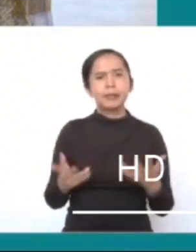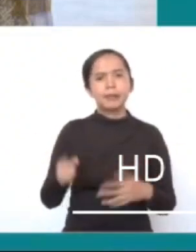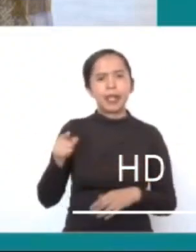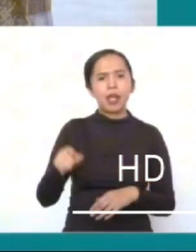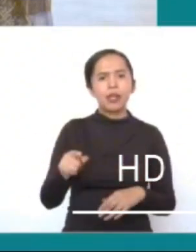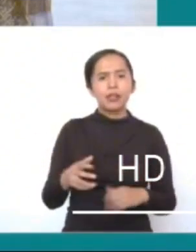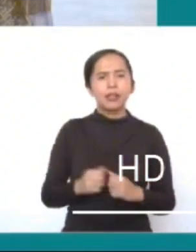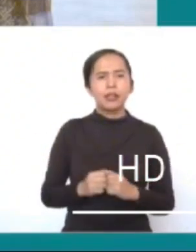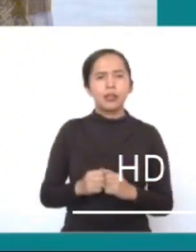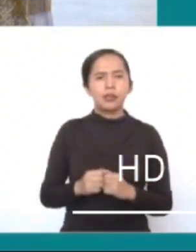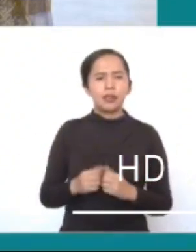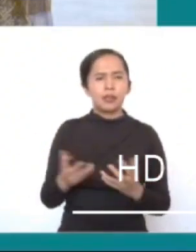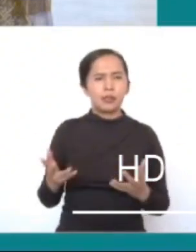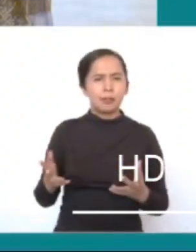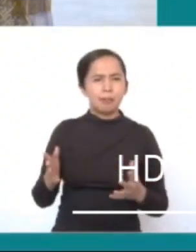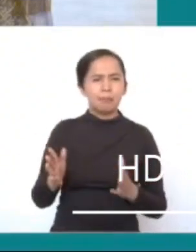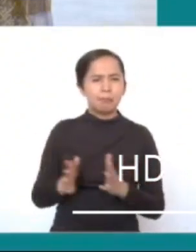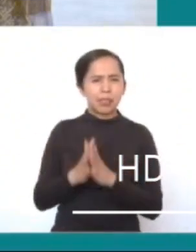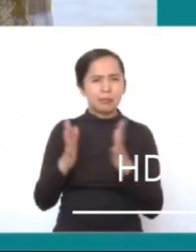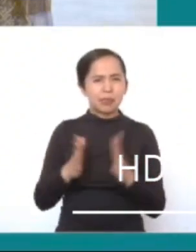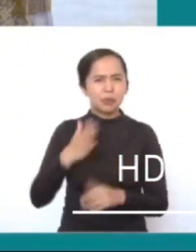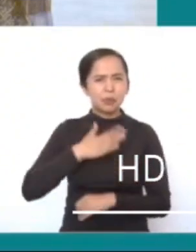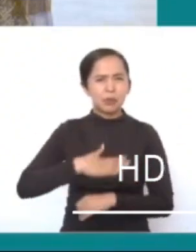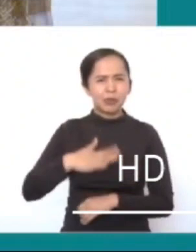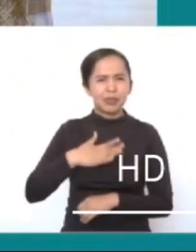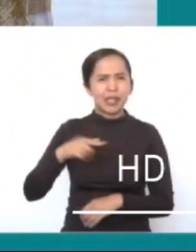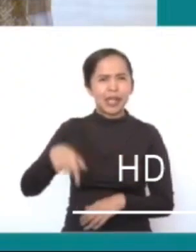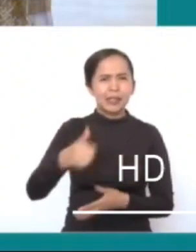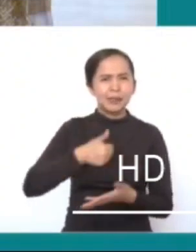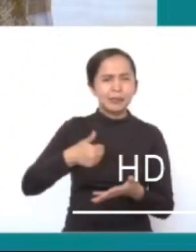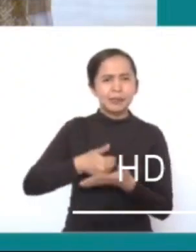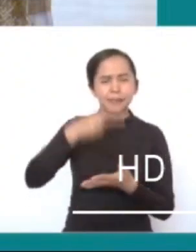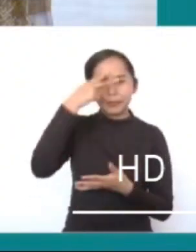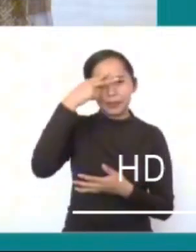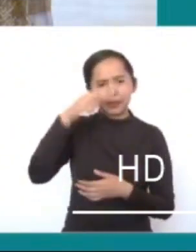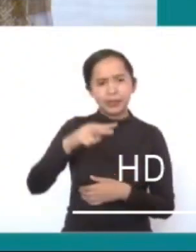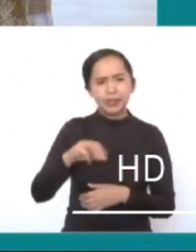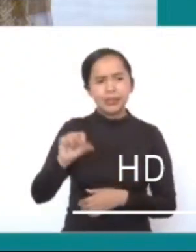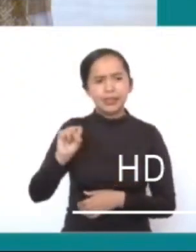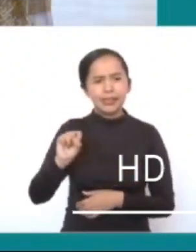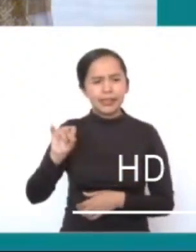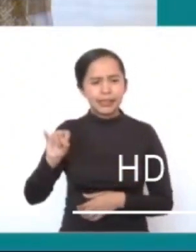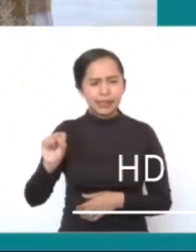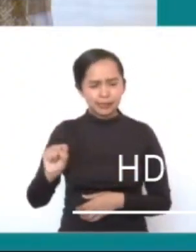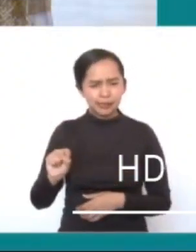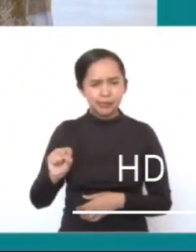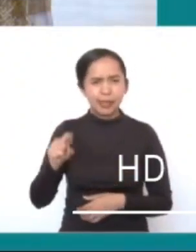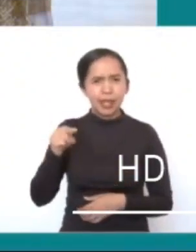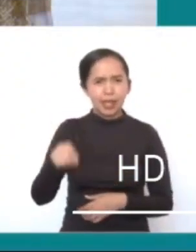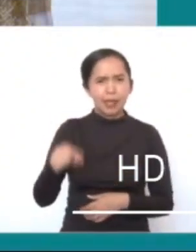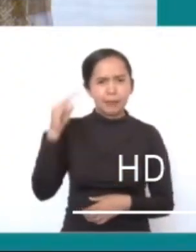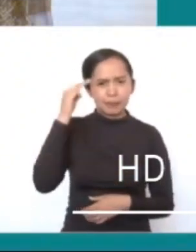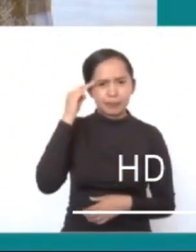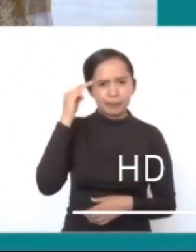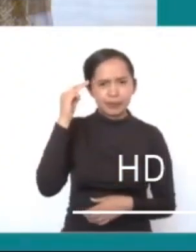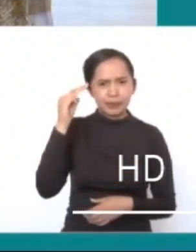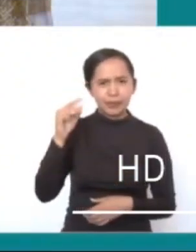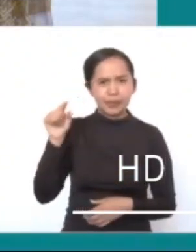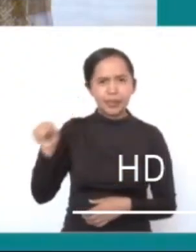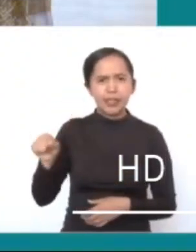los Organismos de Impartición de Justicia de la Ciudad de México, por sus siglas CIS, el magistrado